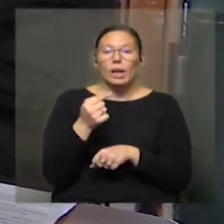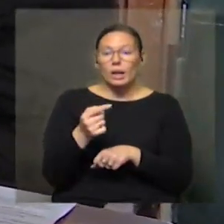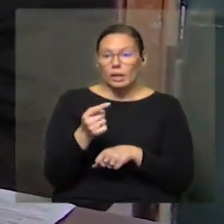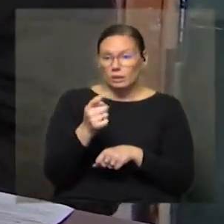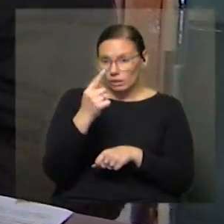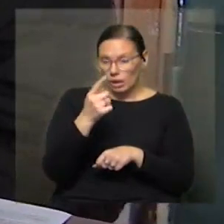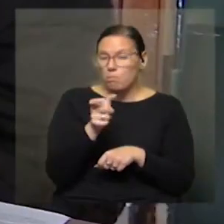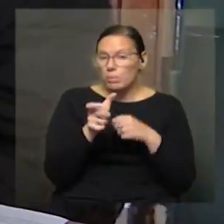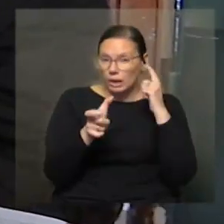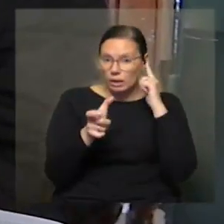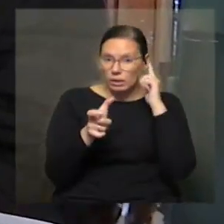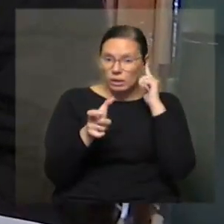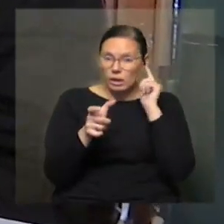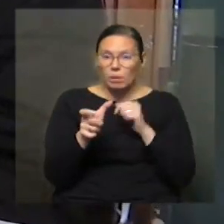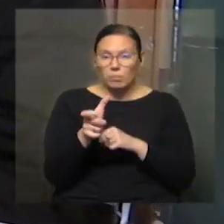término